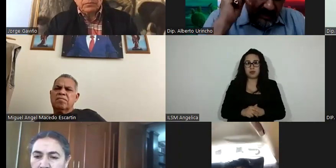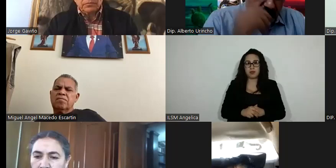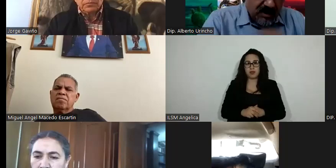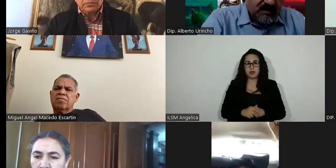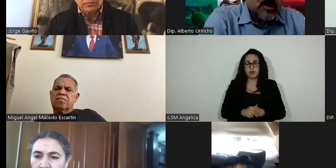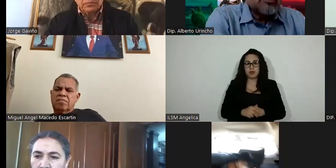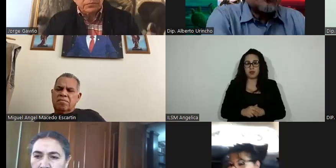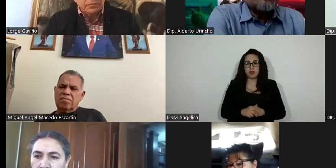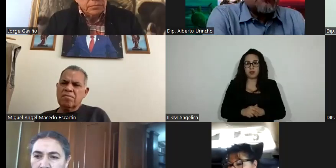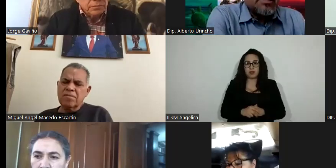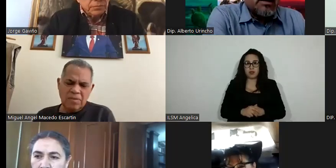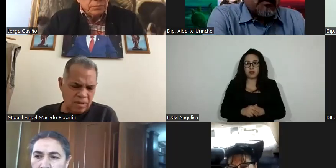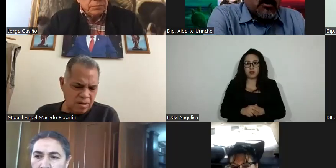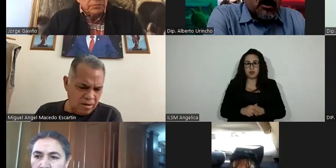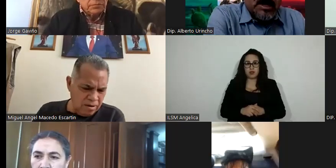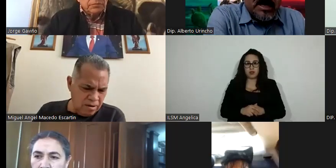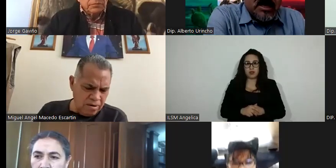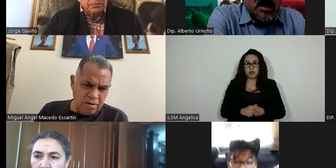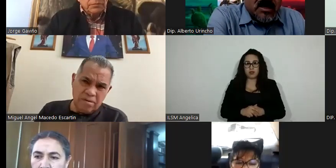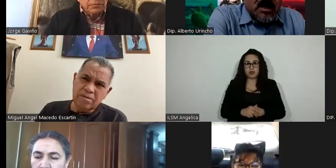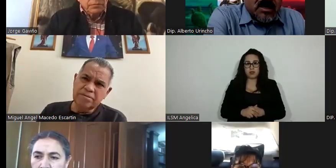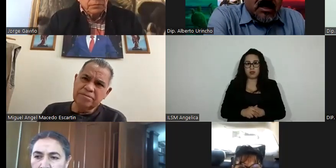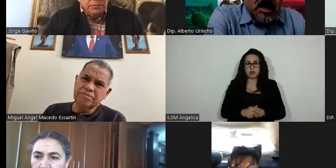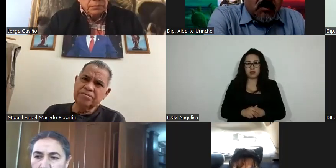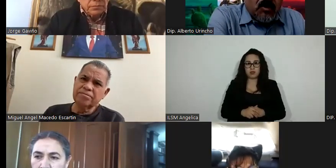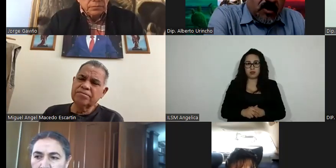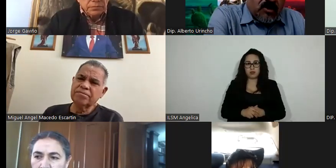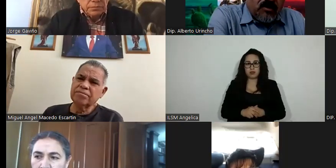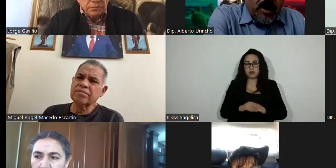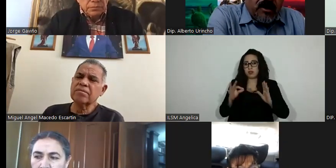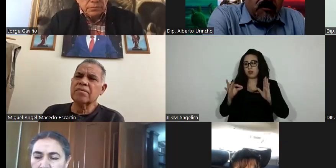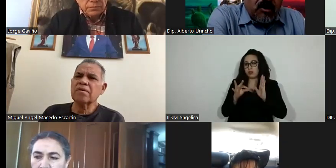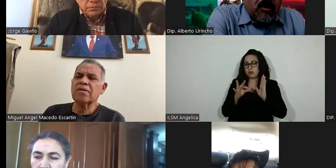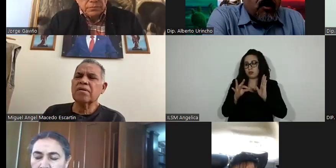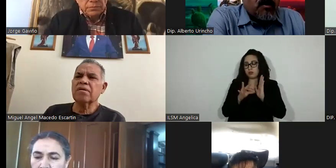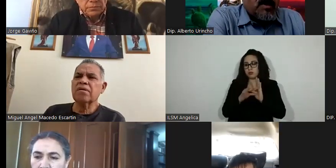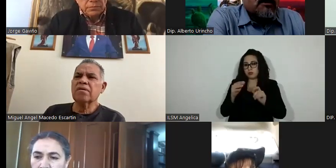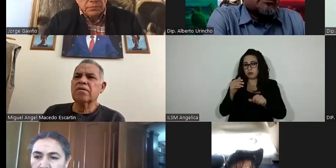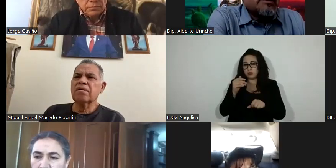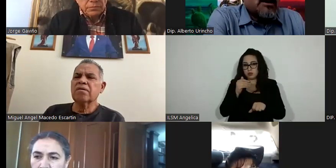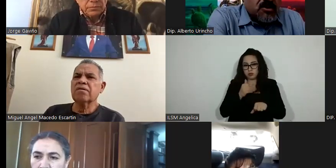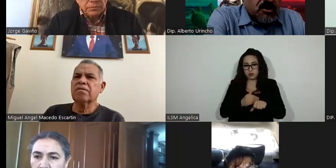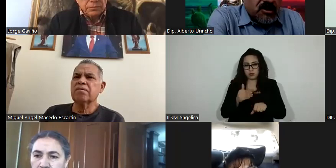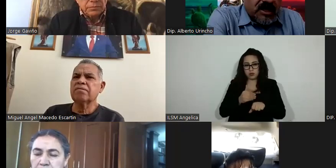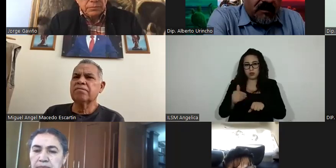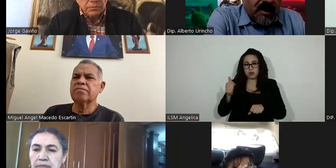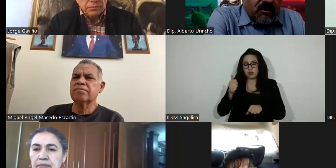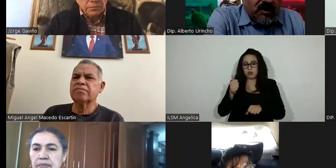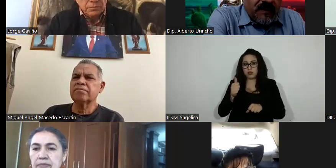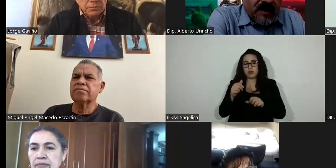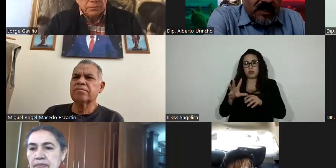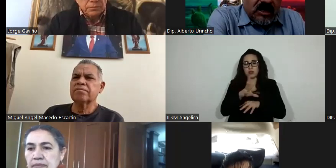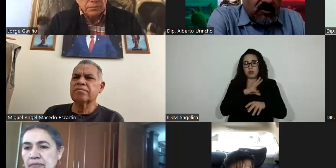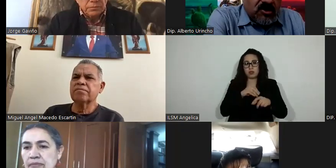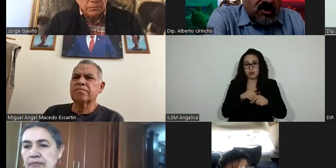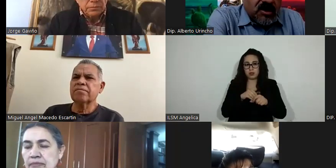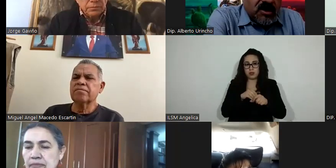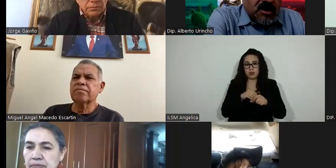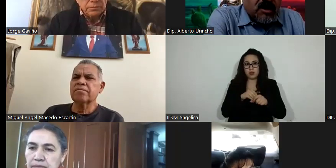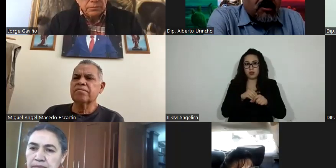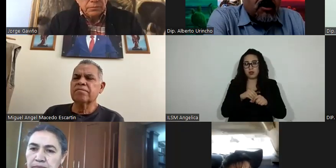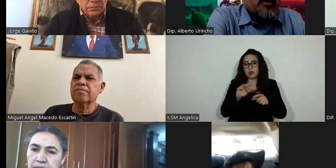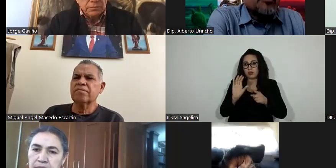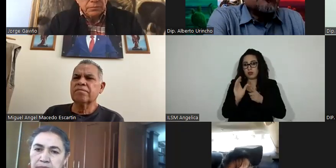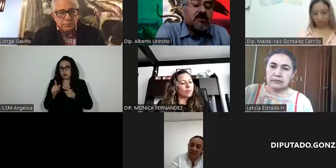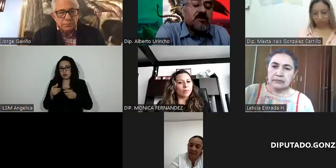dictamen mencionado en el punto seis se modificó, fue adecuado conforme a los trabajos y millones de trabajo de esa comisión